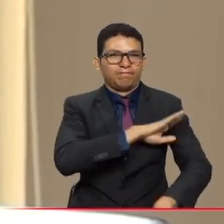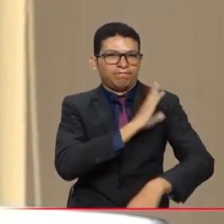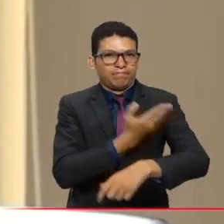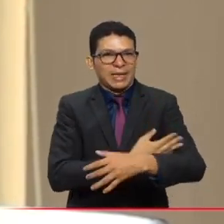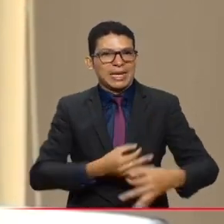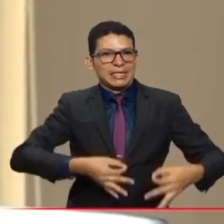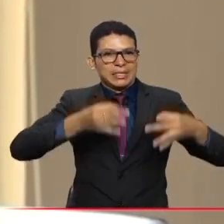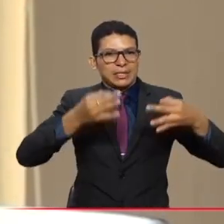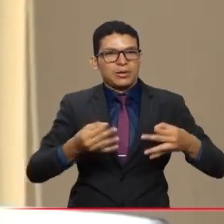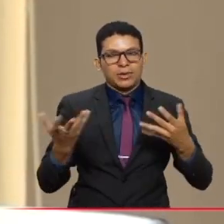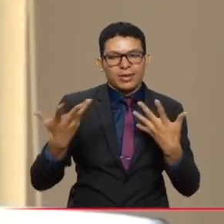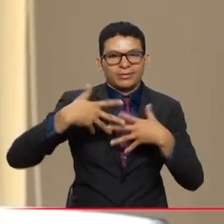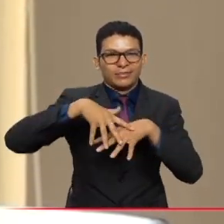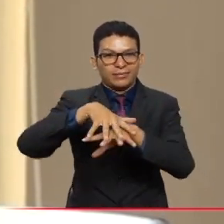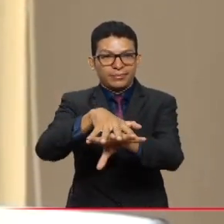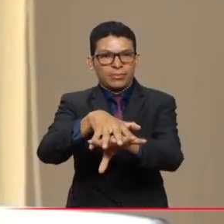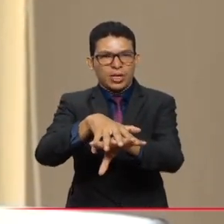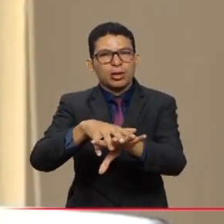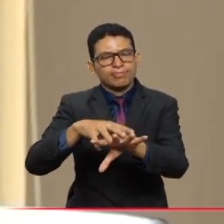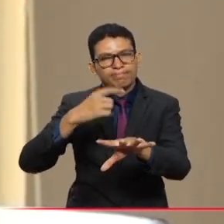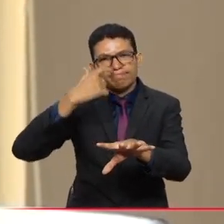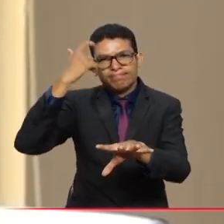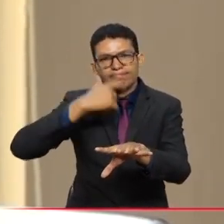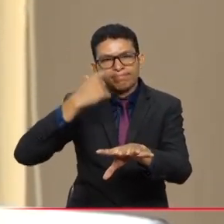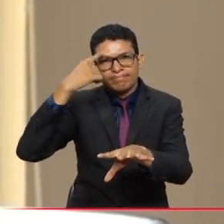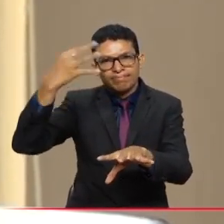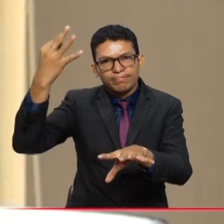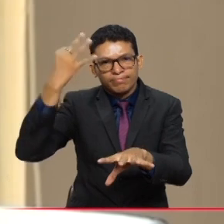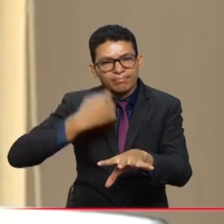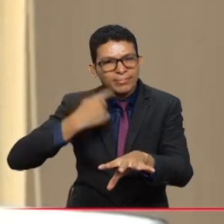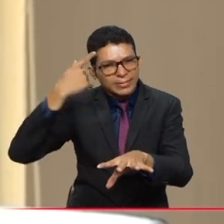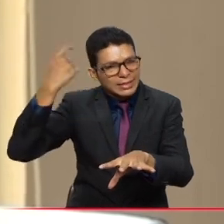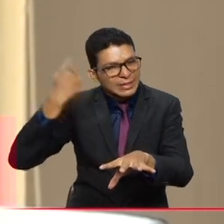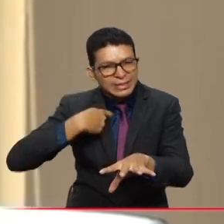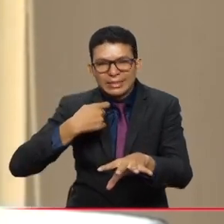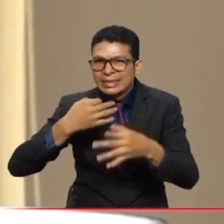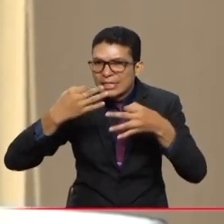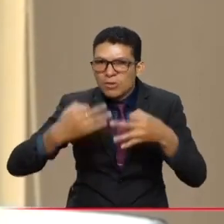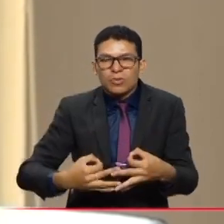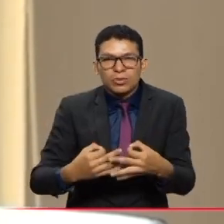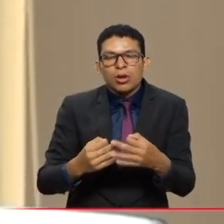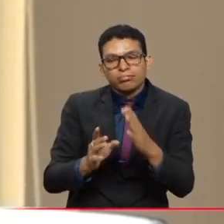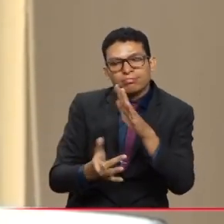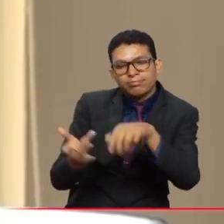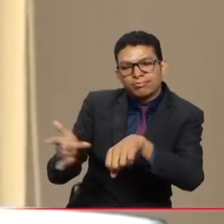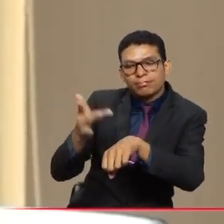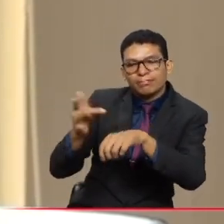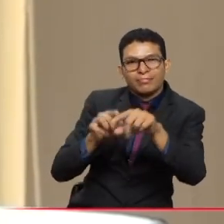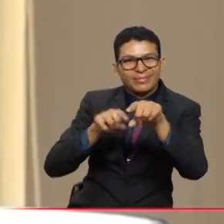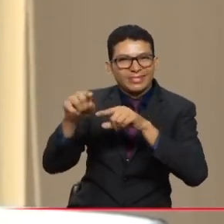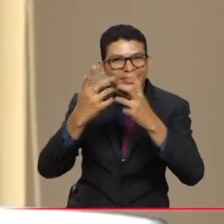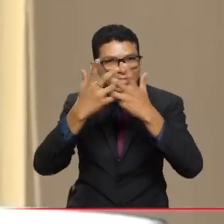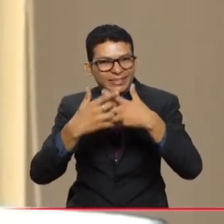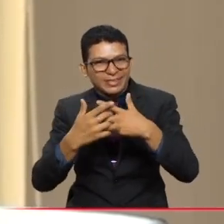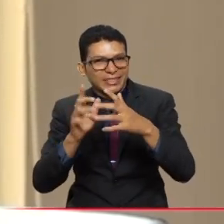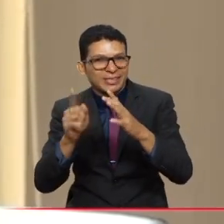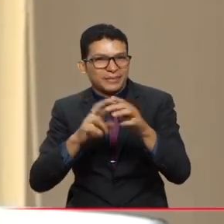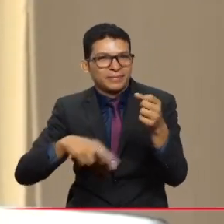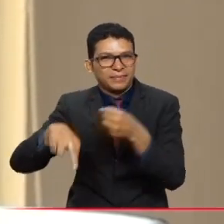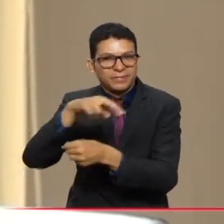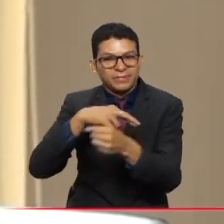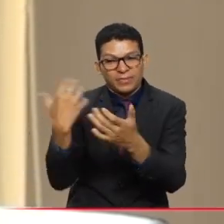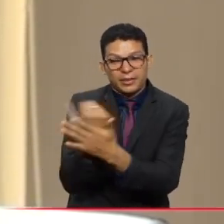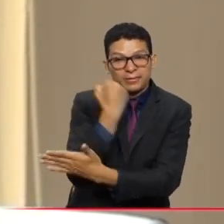seguridad integral, porque estoy convencida que es la manera de impulsar la competitividad de la región. Y eso lo estamos